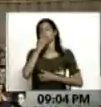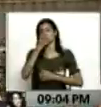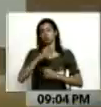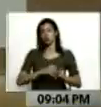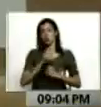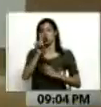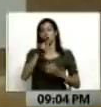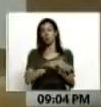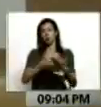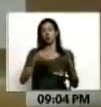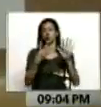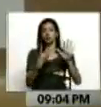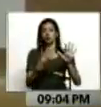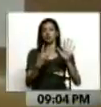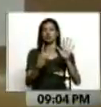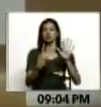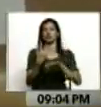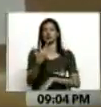país